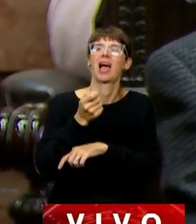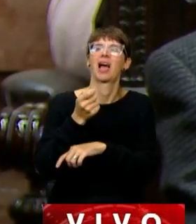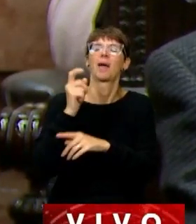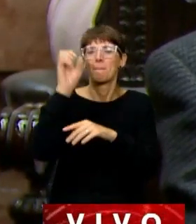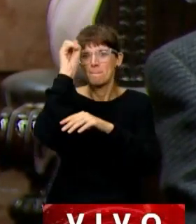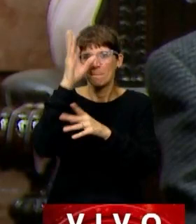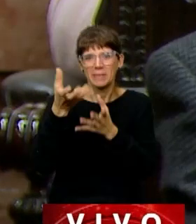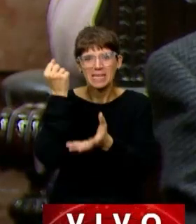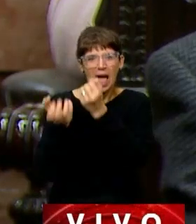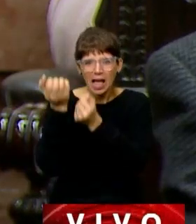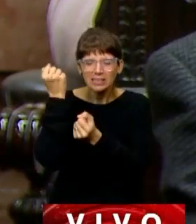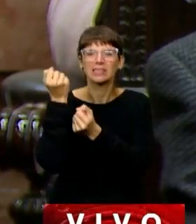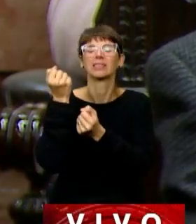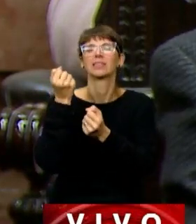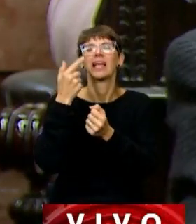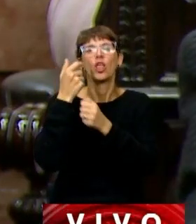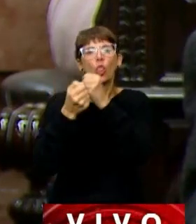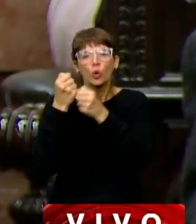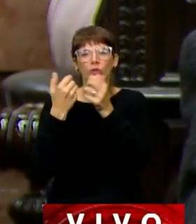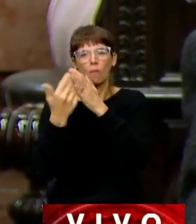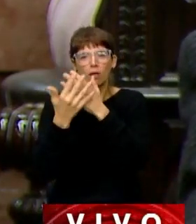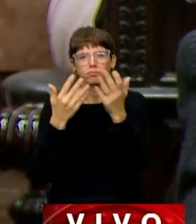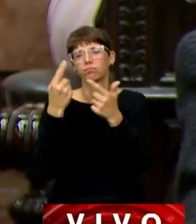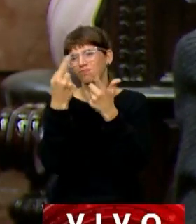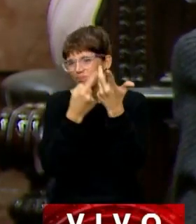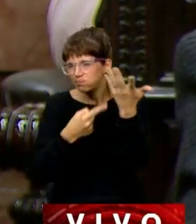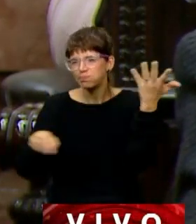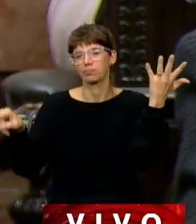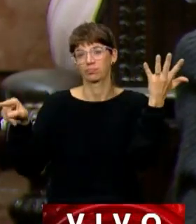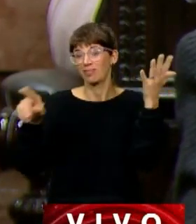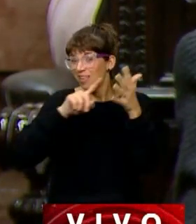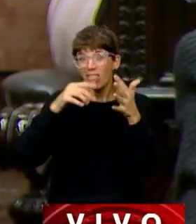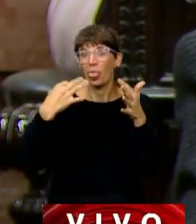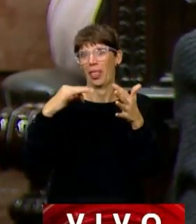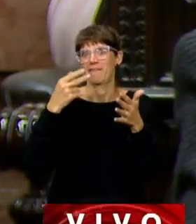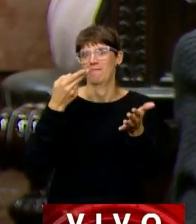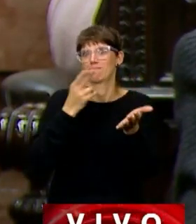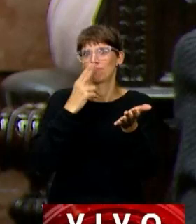de minas y canteras, industria manufacturera, deberían estar exentas.